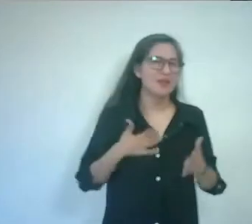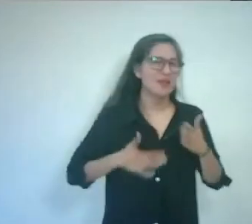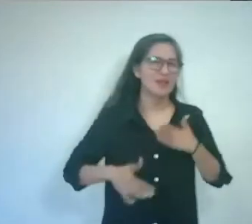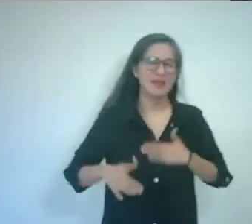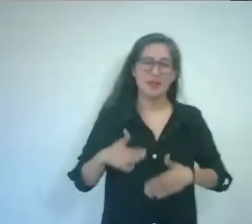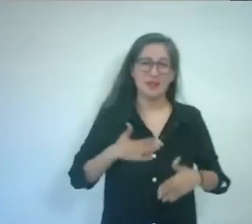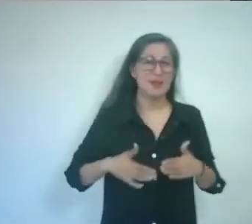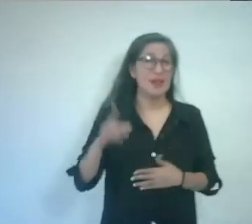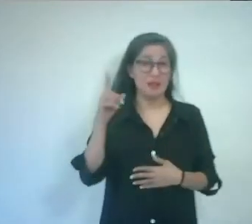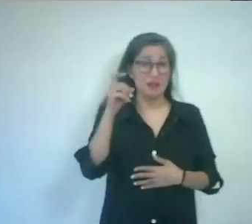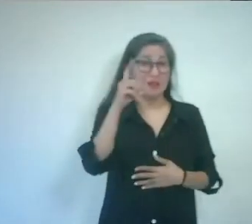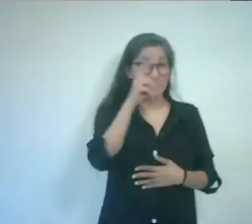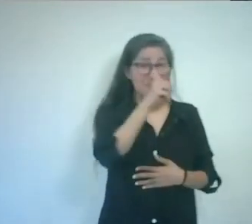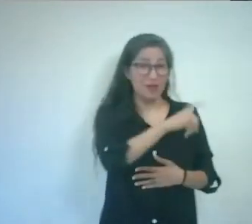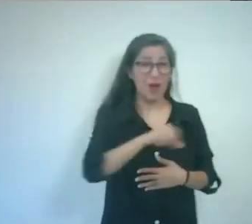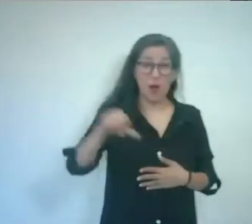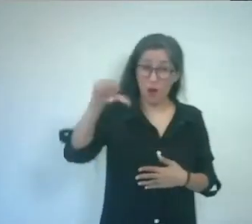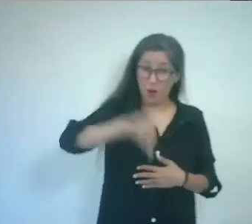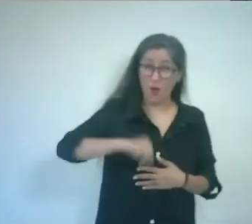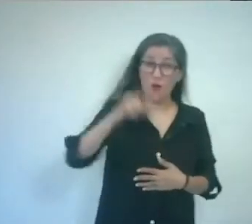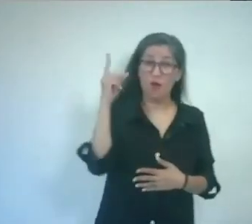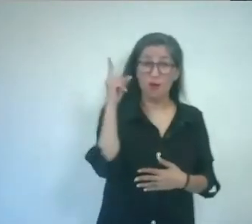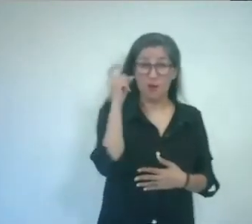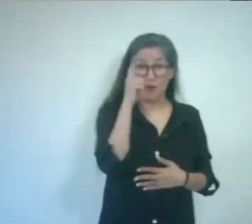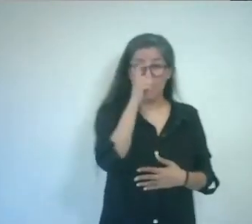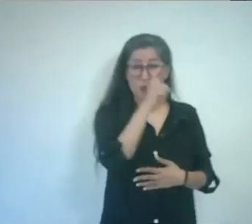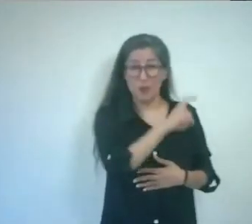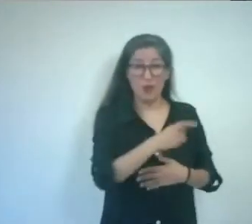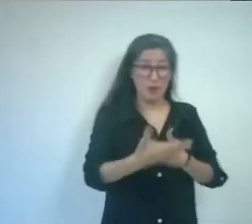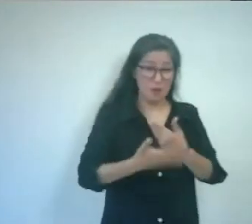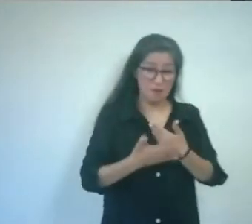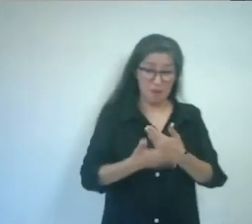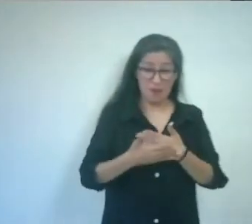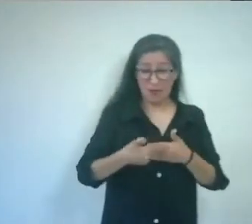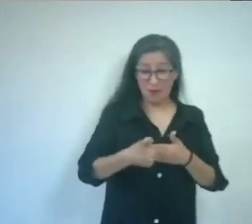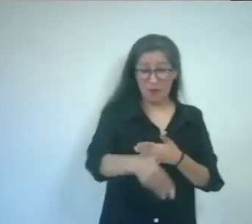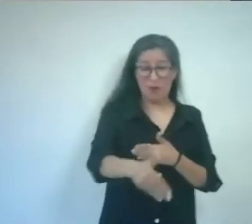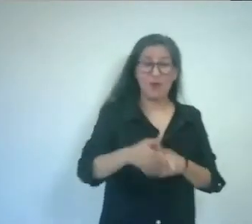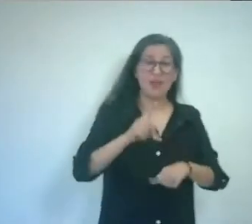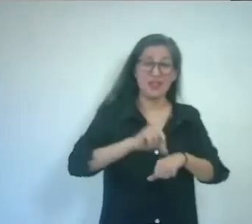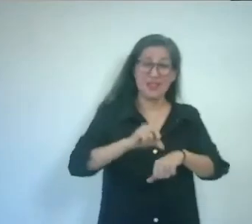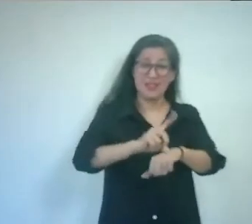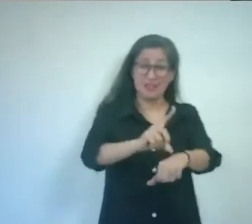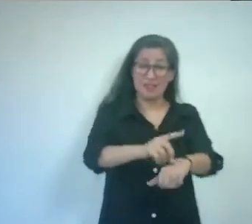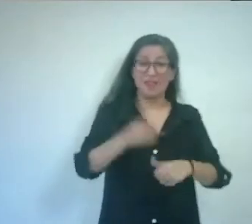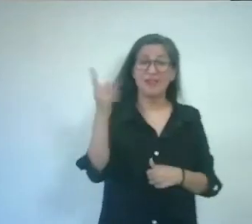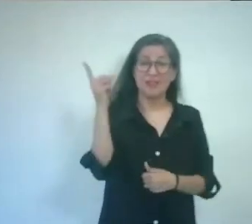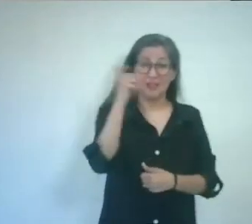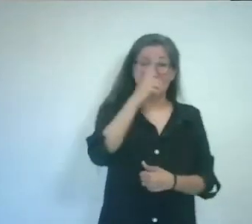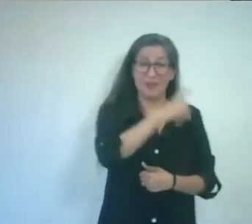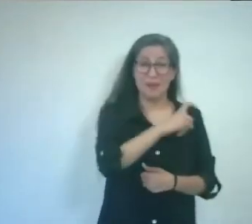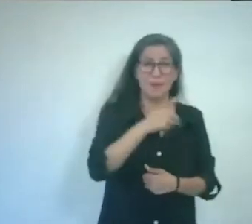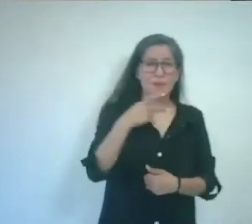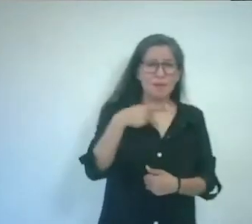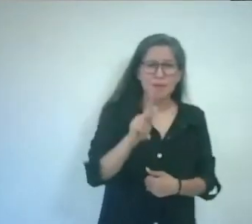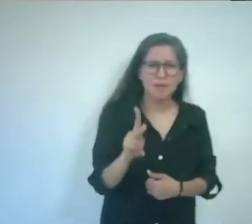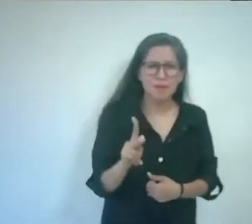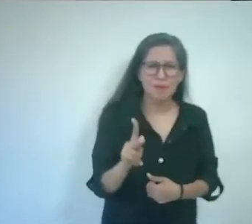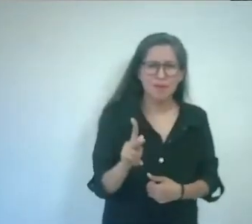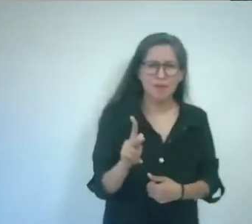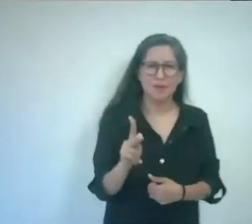Ha sido complicado, el día de hoy va a ser complicado y las próximas horas y días va a ser complicado. Pero eso no quiere decir que